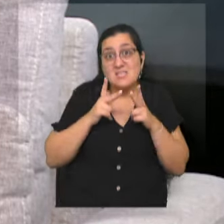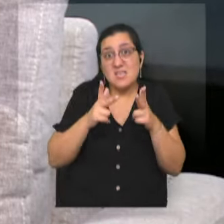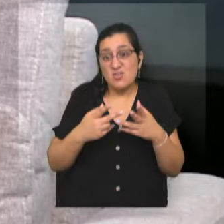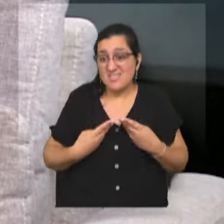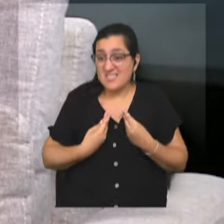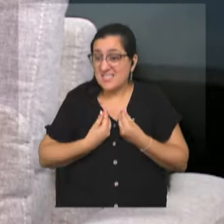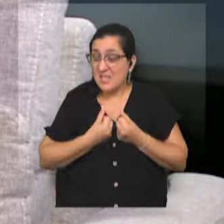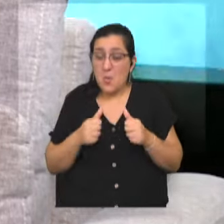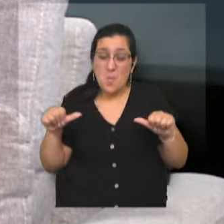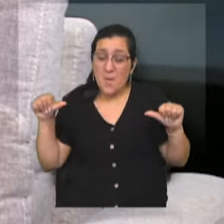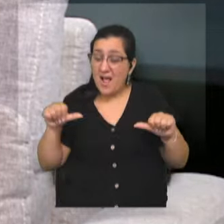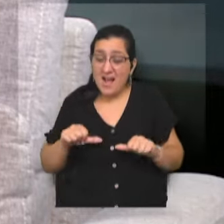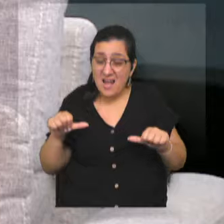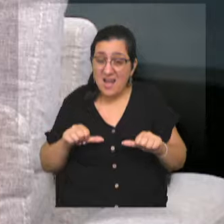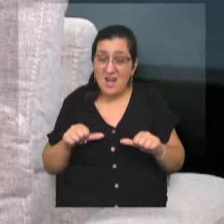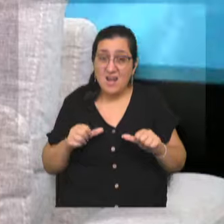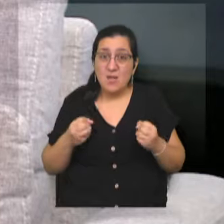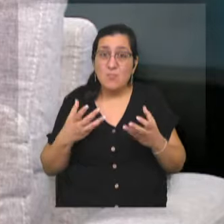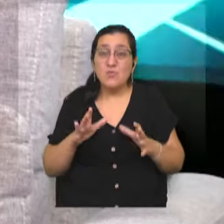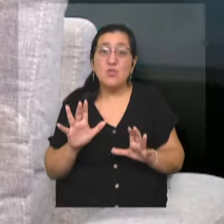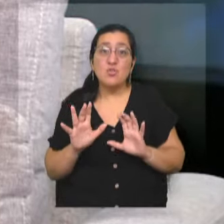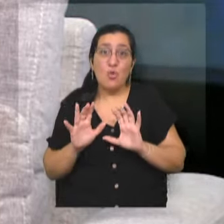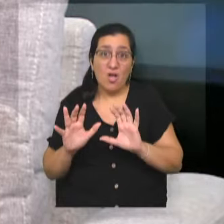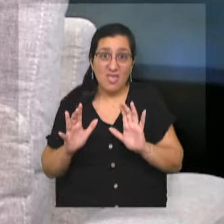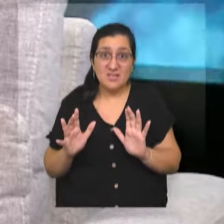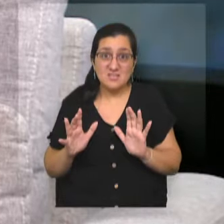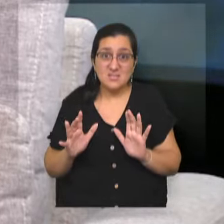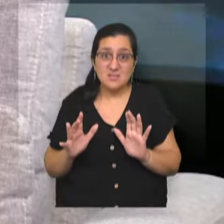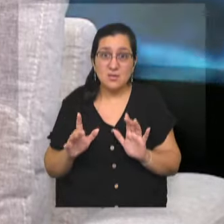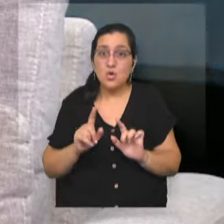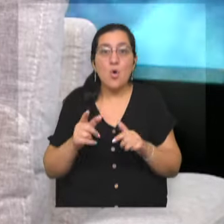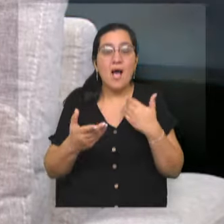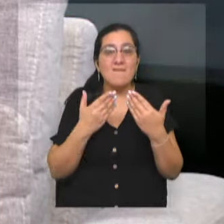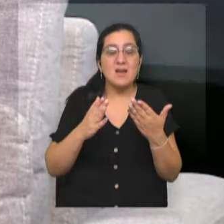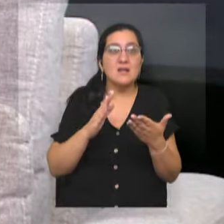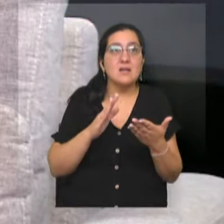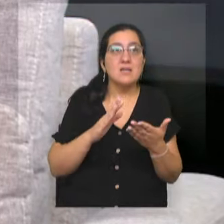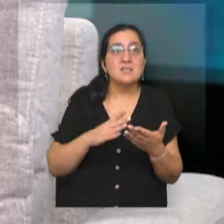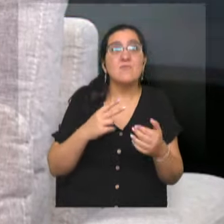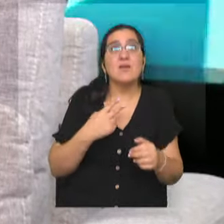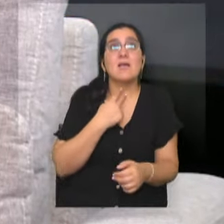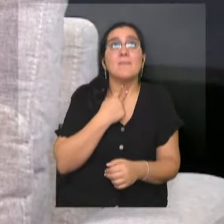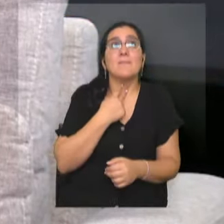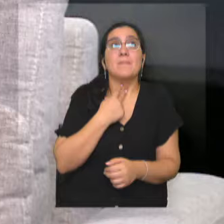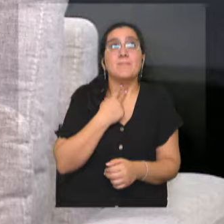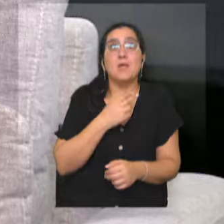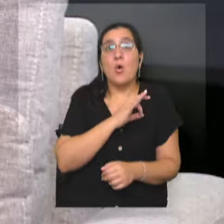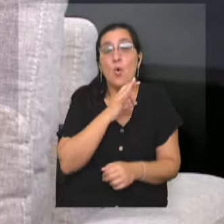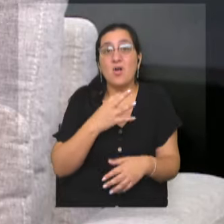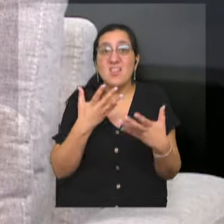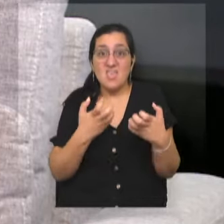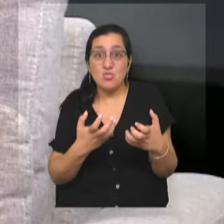se sintieron mal al ser tocadas. No, nunca hablan de la intención, no saben si él lo hizo intencionalmente.